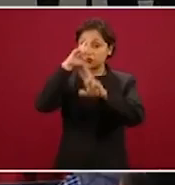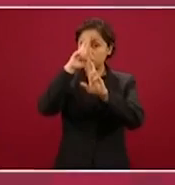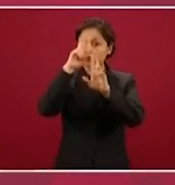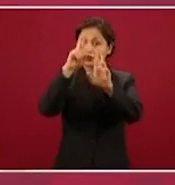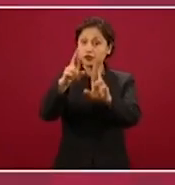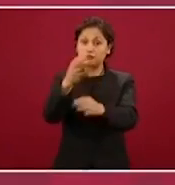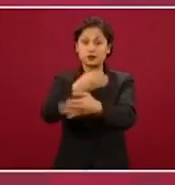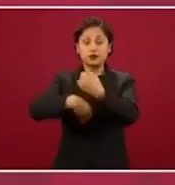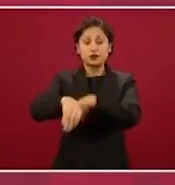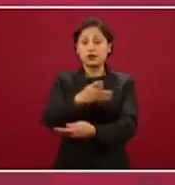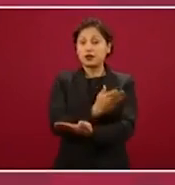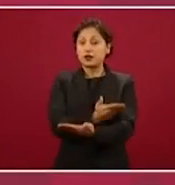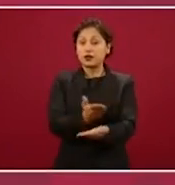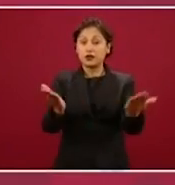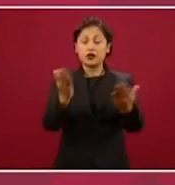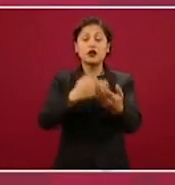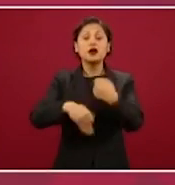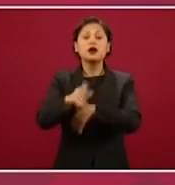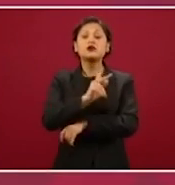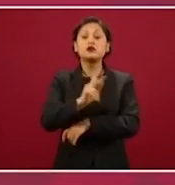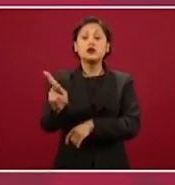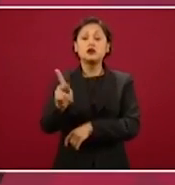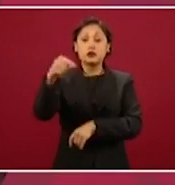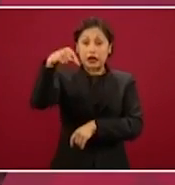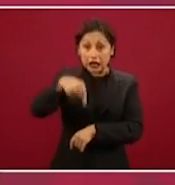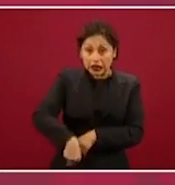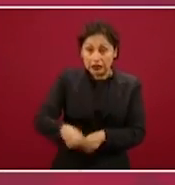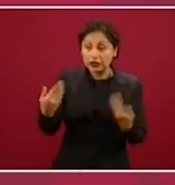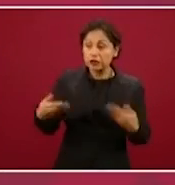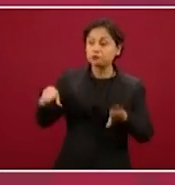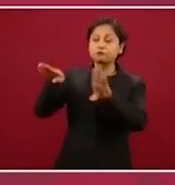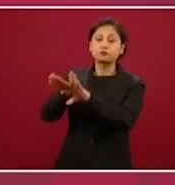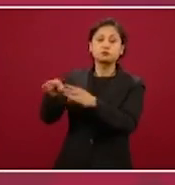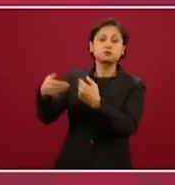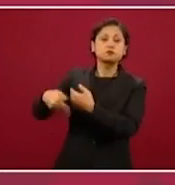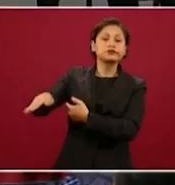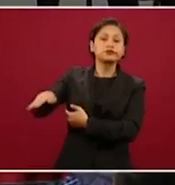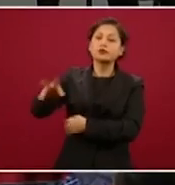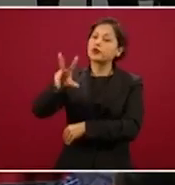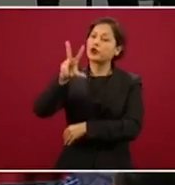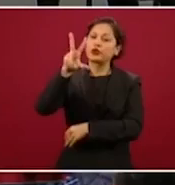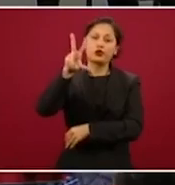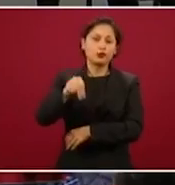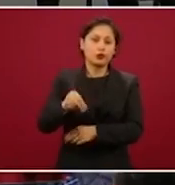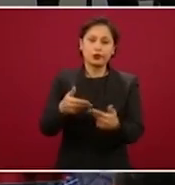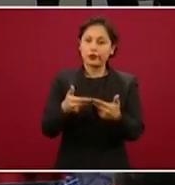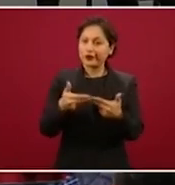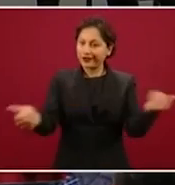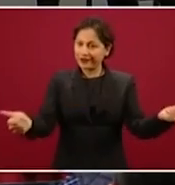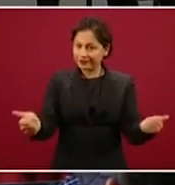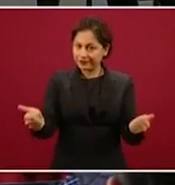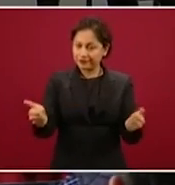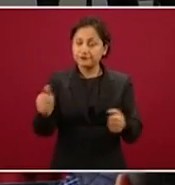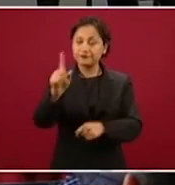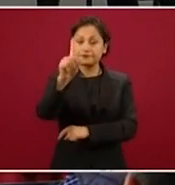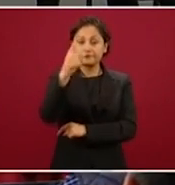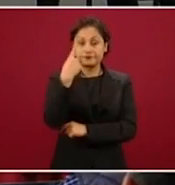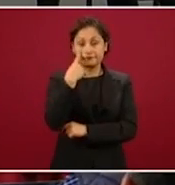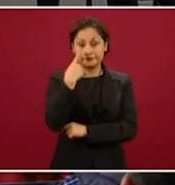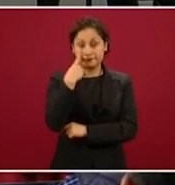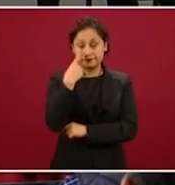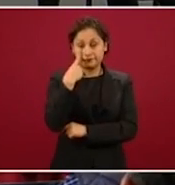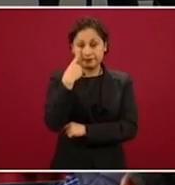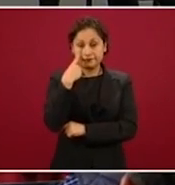No se le cierra la puerta a nadie, porque además, fíjense, algo que también es fruto